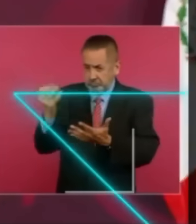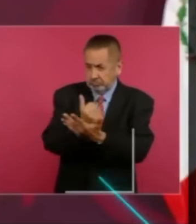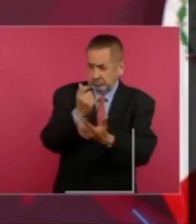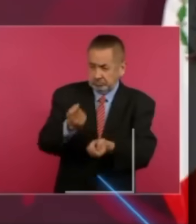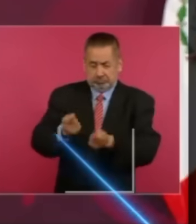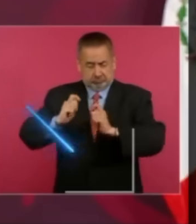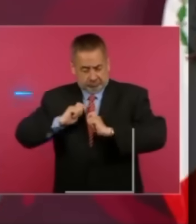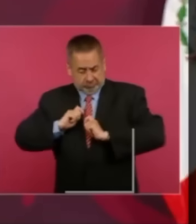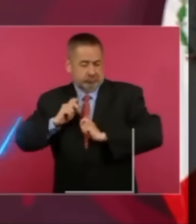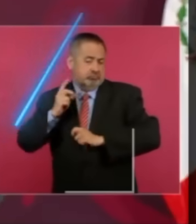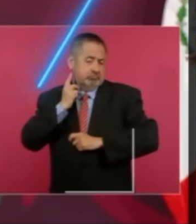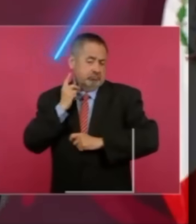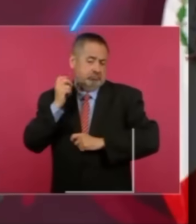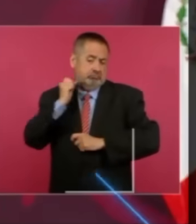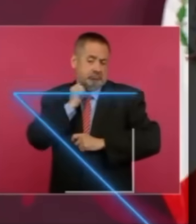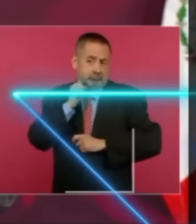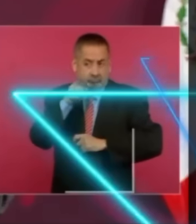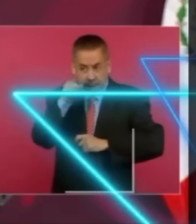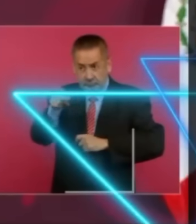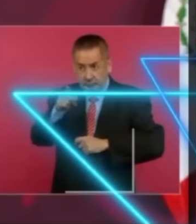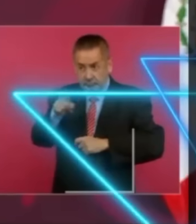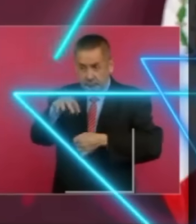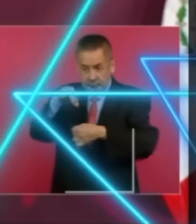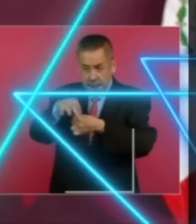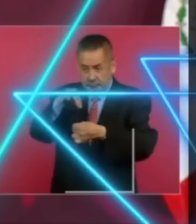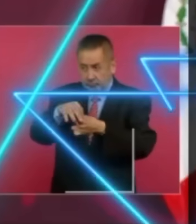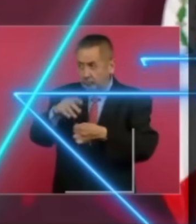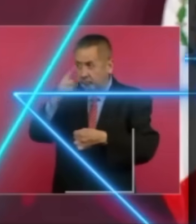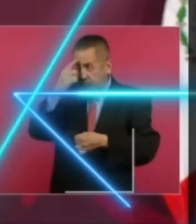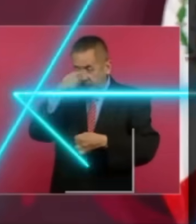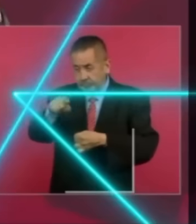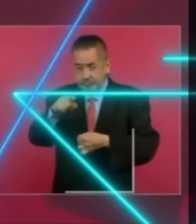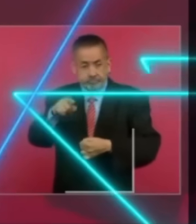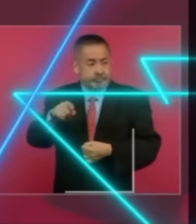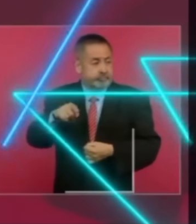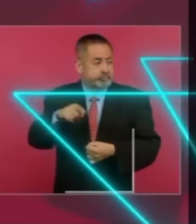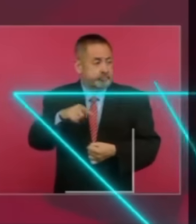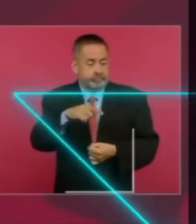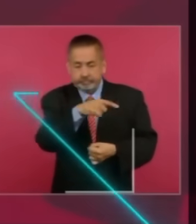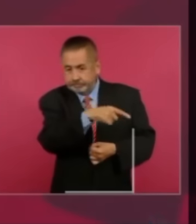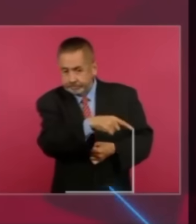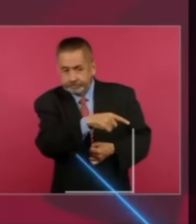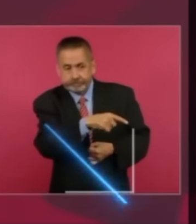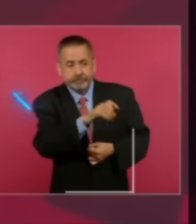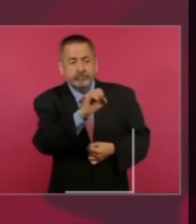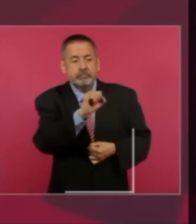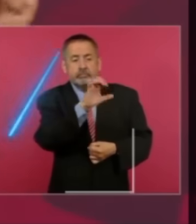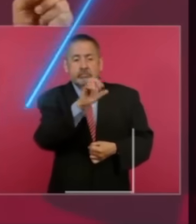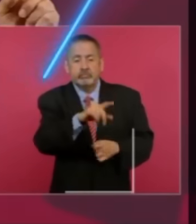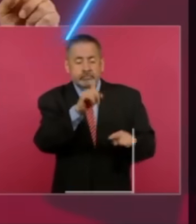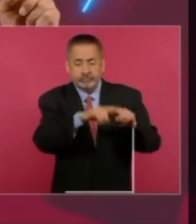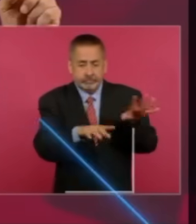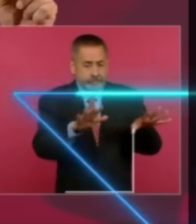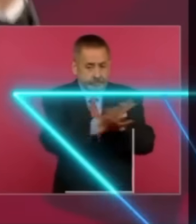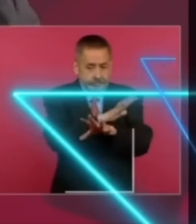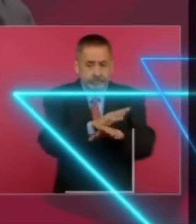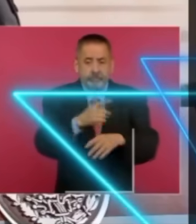para que el pueblo elija para que nosotros los ciudadanos decidamos